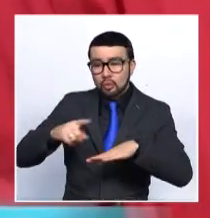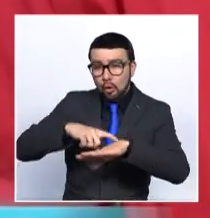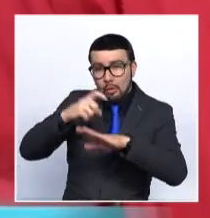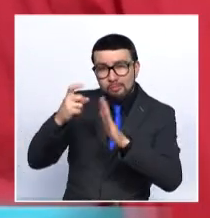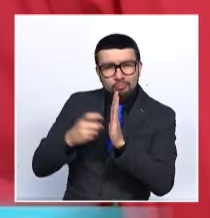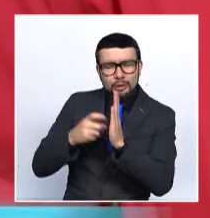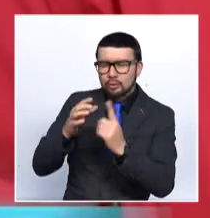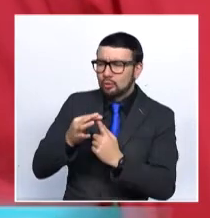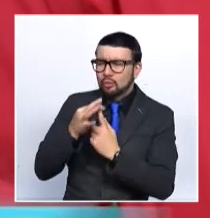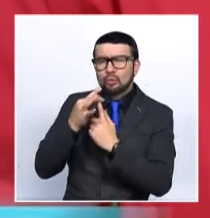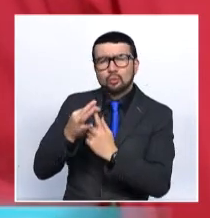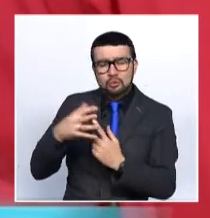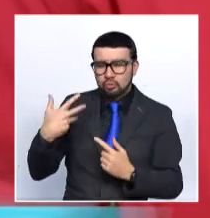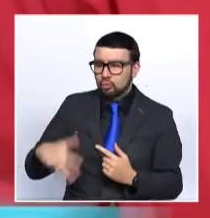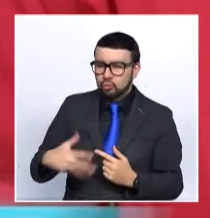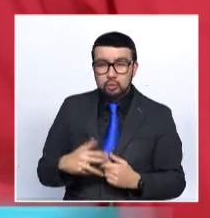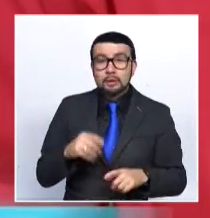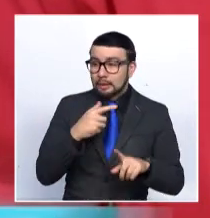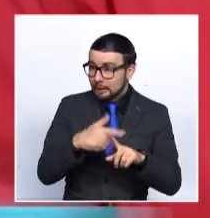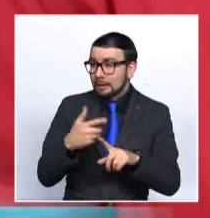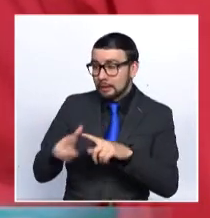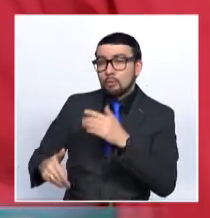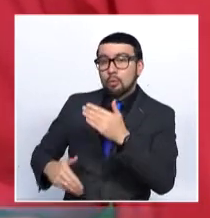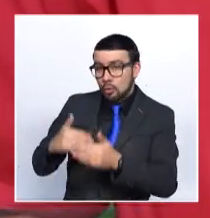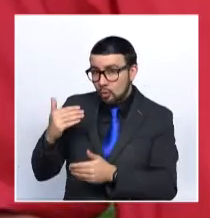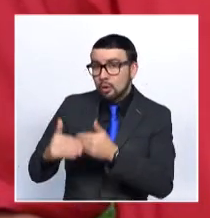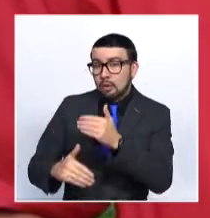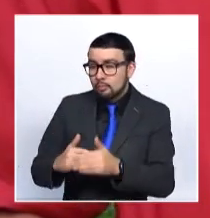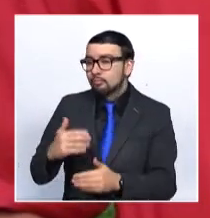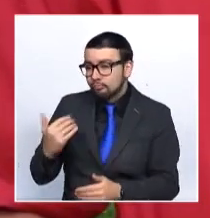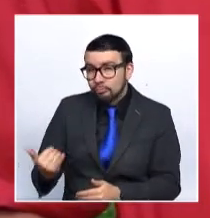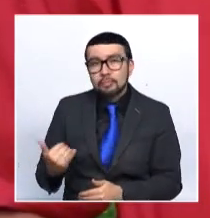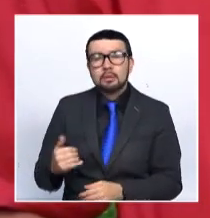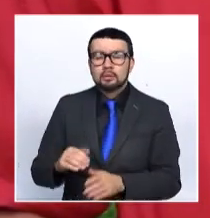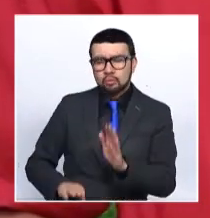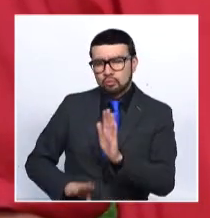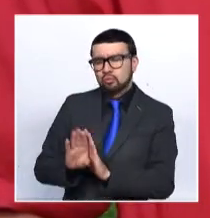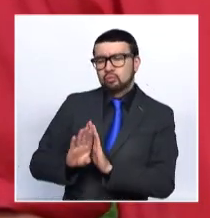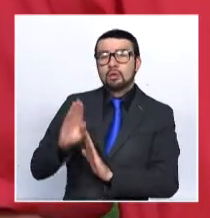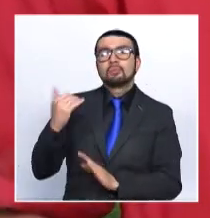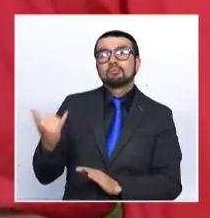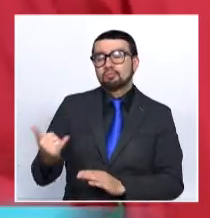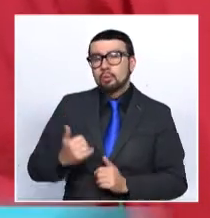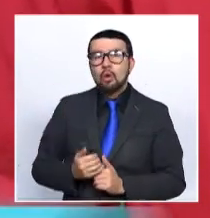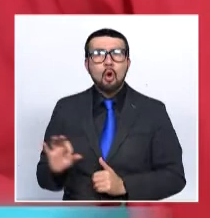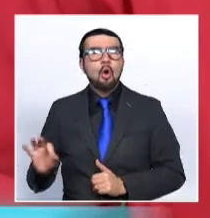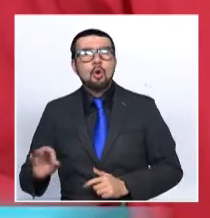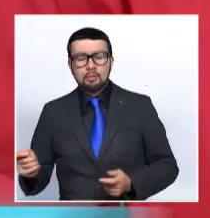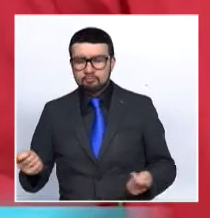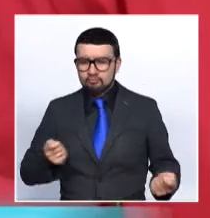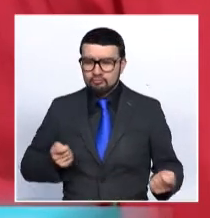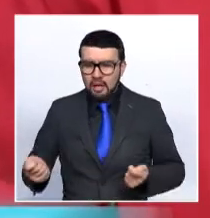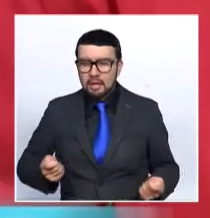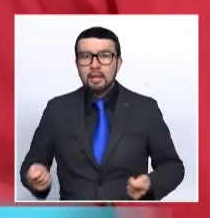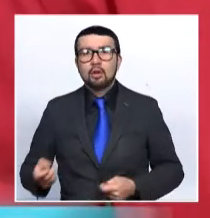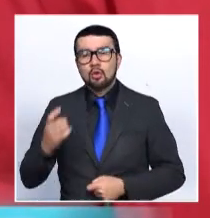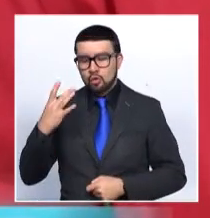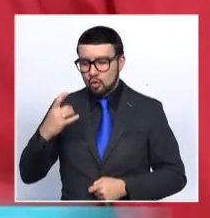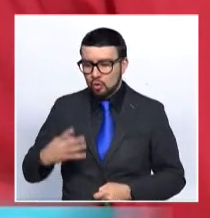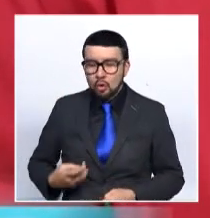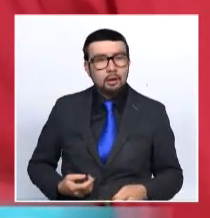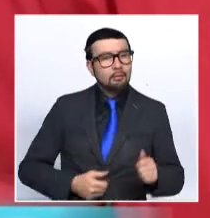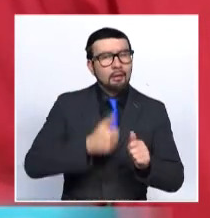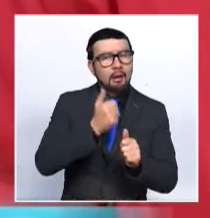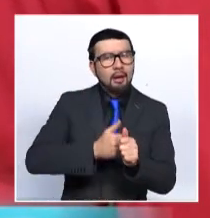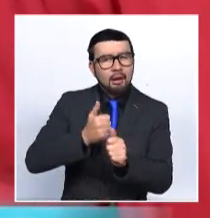tipo de procedimiento que vamos a llevar aquí en un proceso de rehabilitación o en un manejo de dolor como tal para cada paciente.